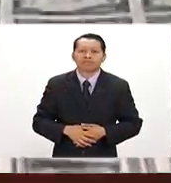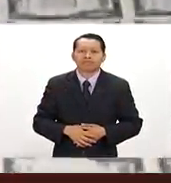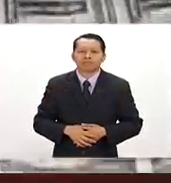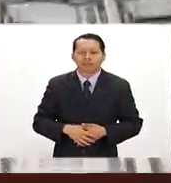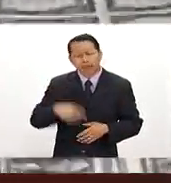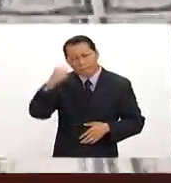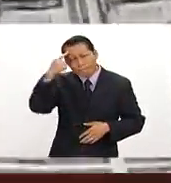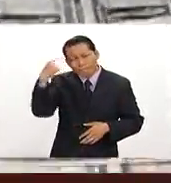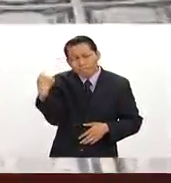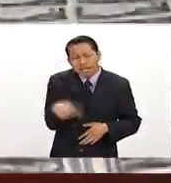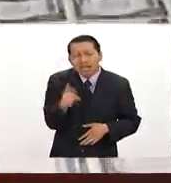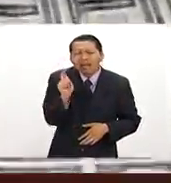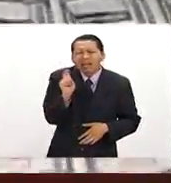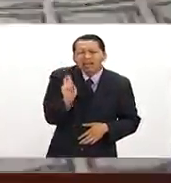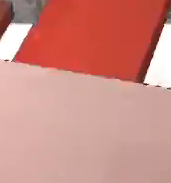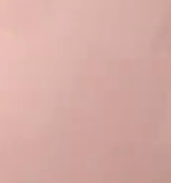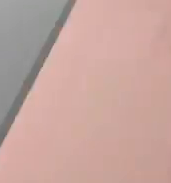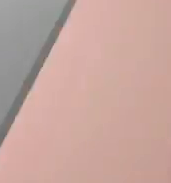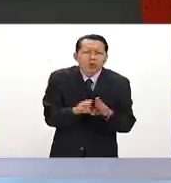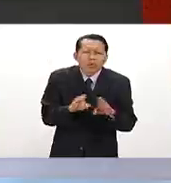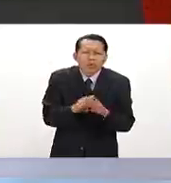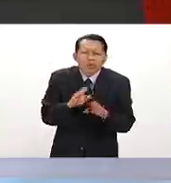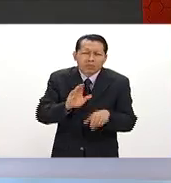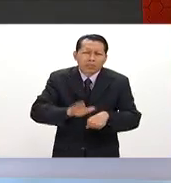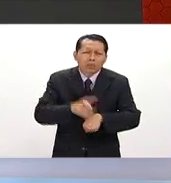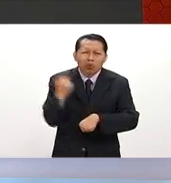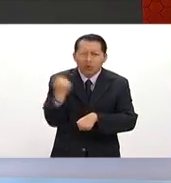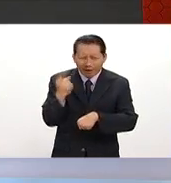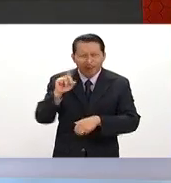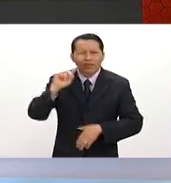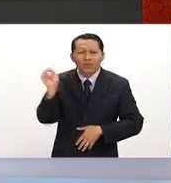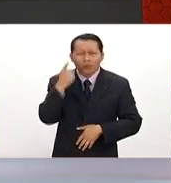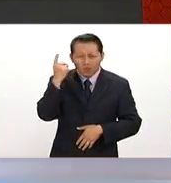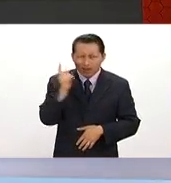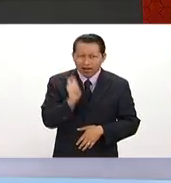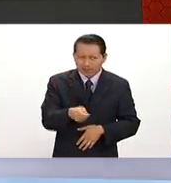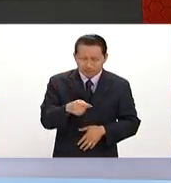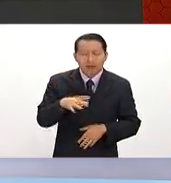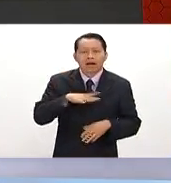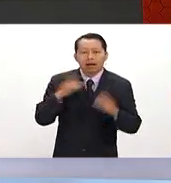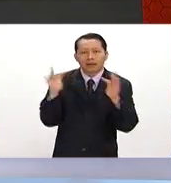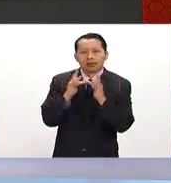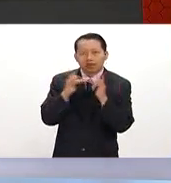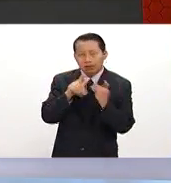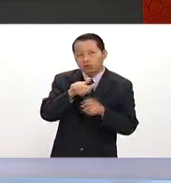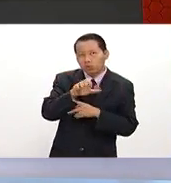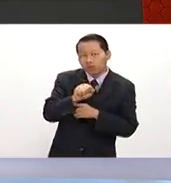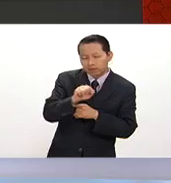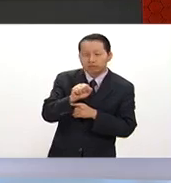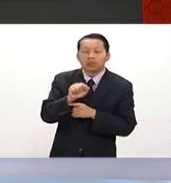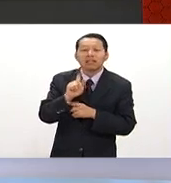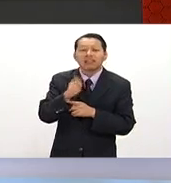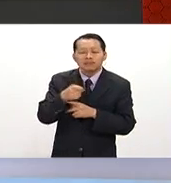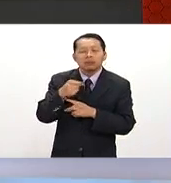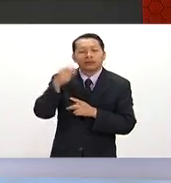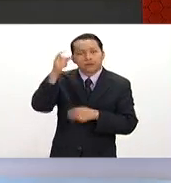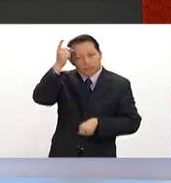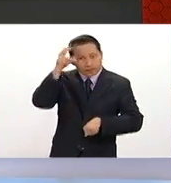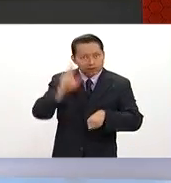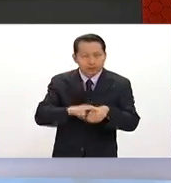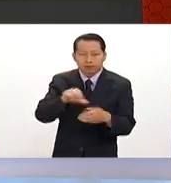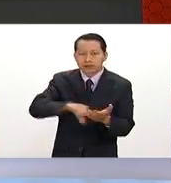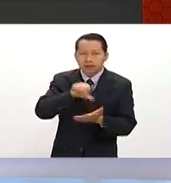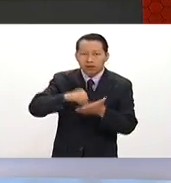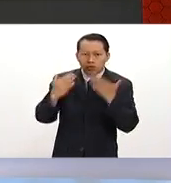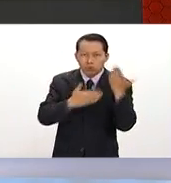Y para saber qué es lo que está ocurriendo precisamente con el dólar, agradezco que nos tome la llamada Luis Fonserrada, director del Centro de Estudios